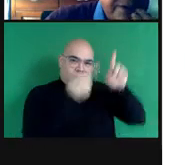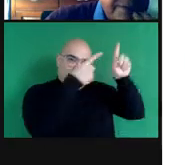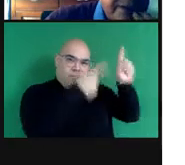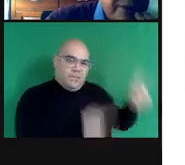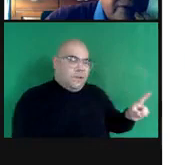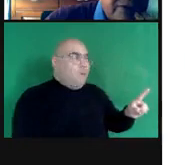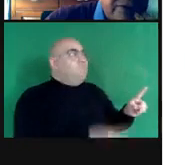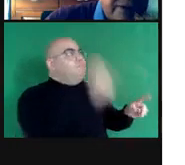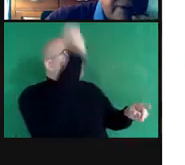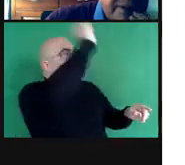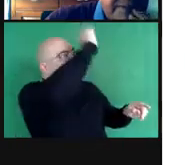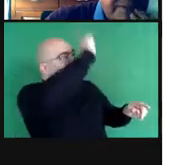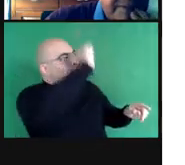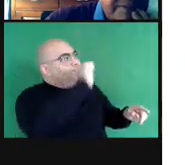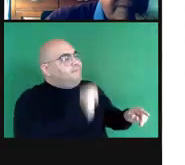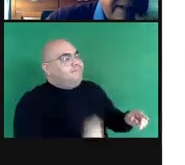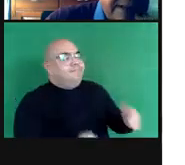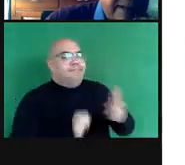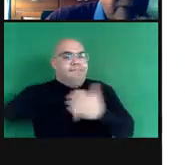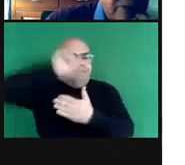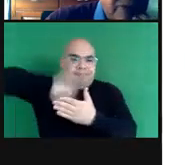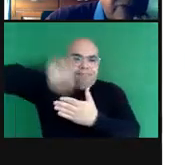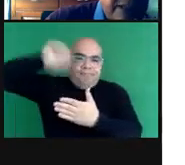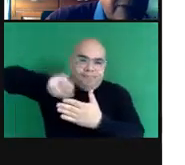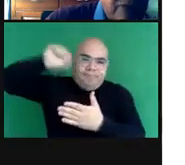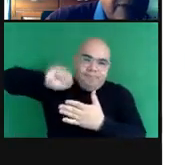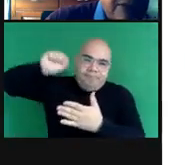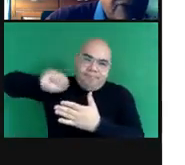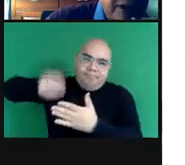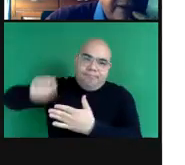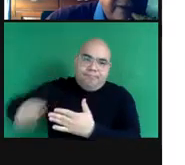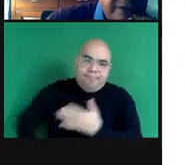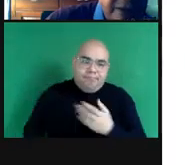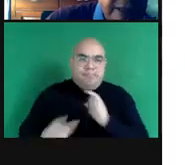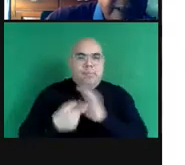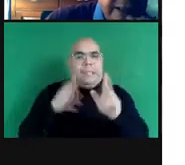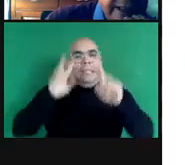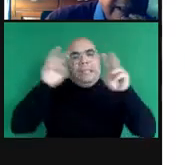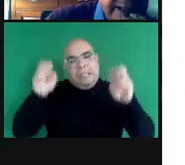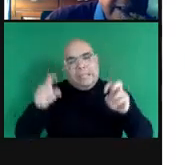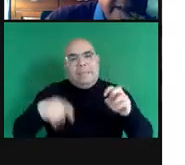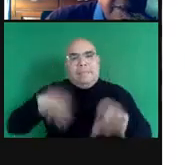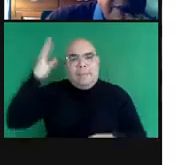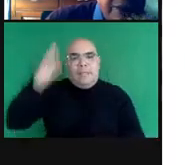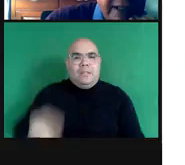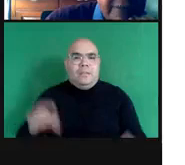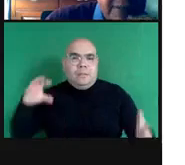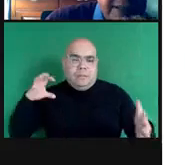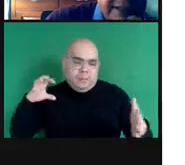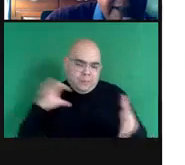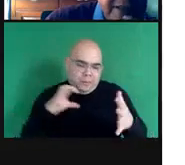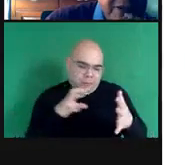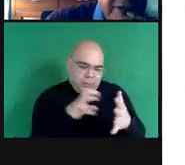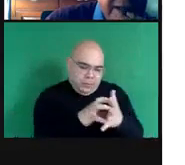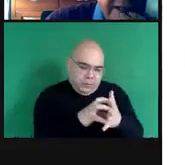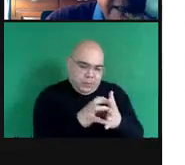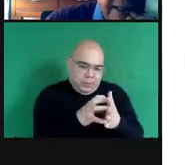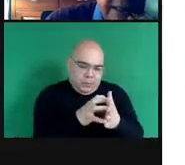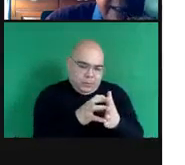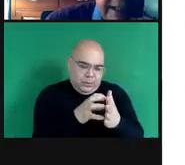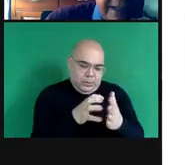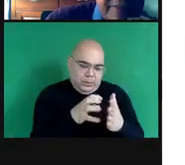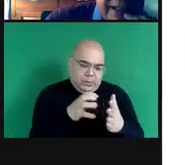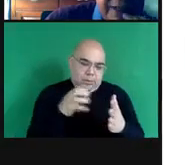monumentos, métodos hasta usando ultrasonido, métodos de limpieza